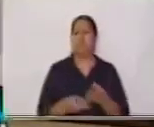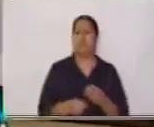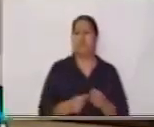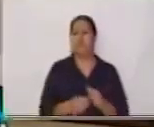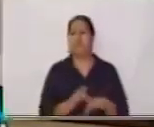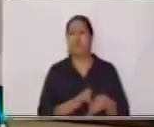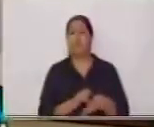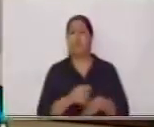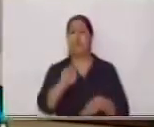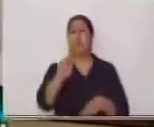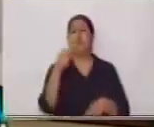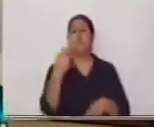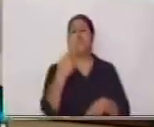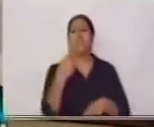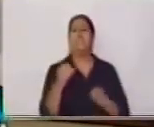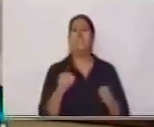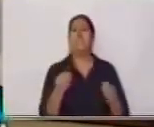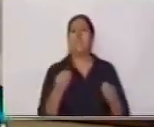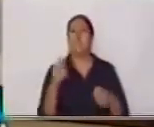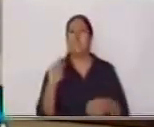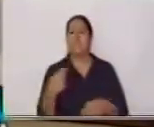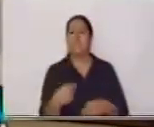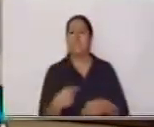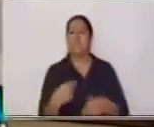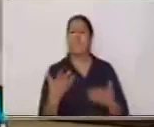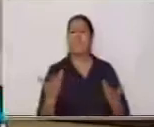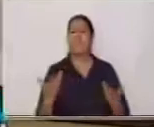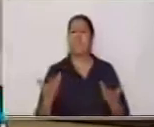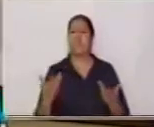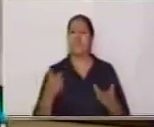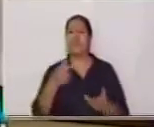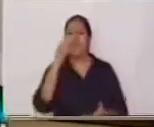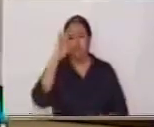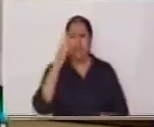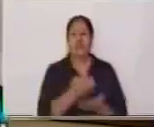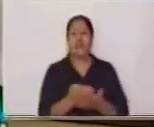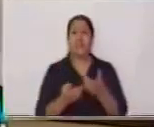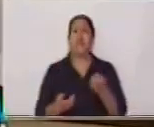¿Qué están observando ustedes ahorita? Creo que ya sé qué puede ser.